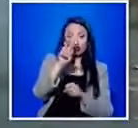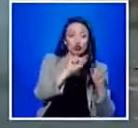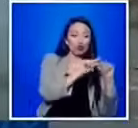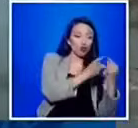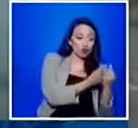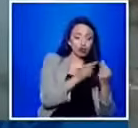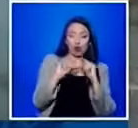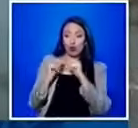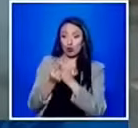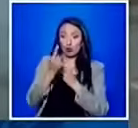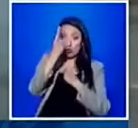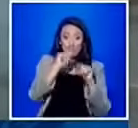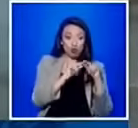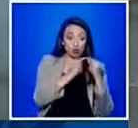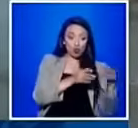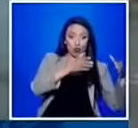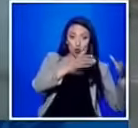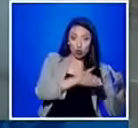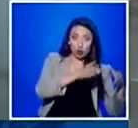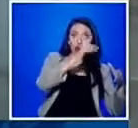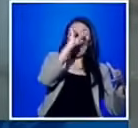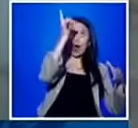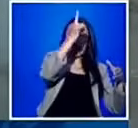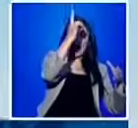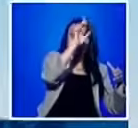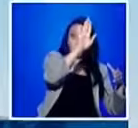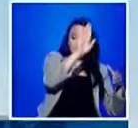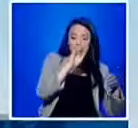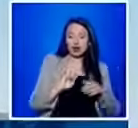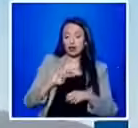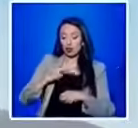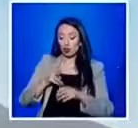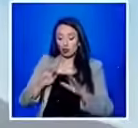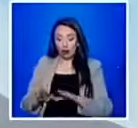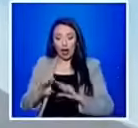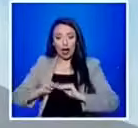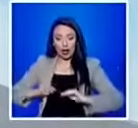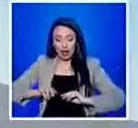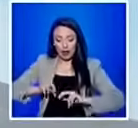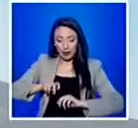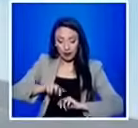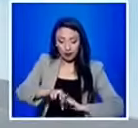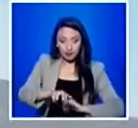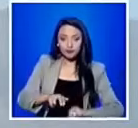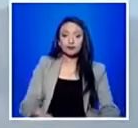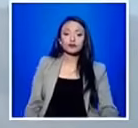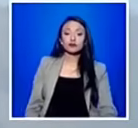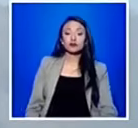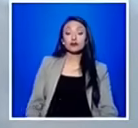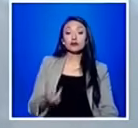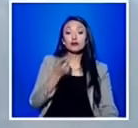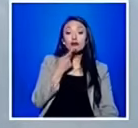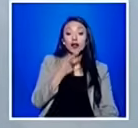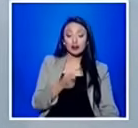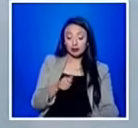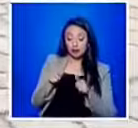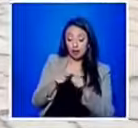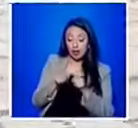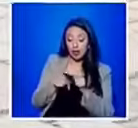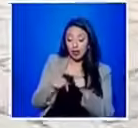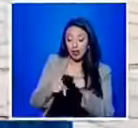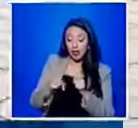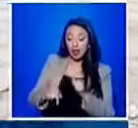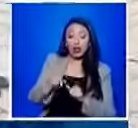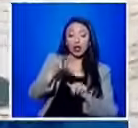El primer frente que es la parte aérea y la segunda la parte terrestre. Según el Cuerpo de Bomberos de Loja, el fuego está a 8 kilómetros de la